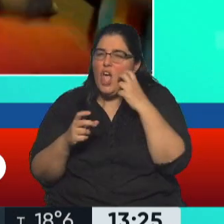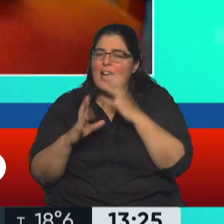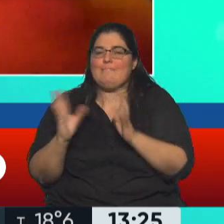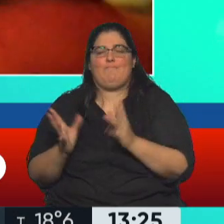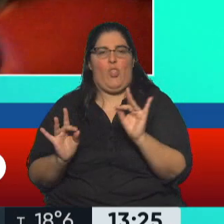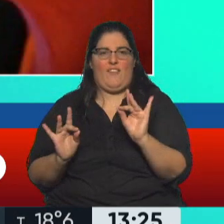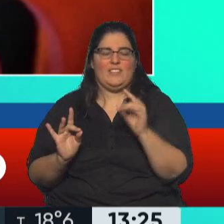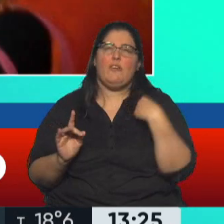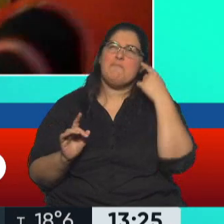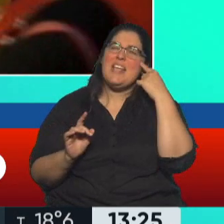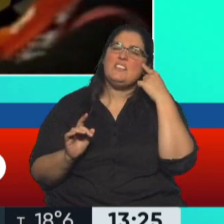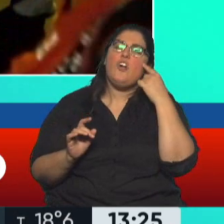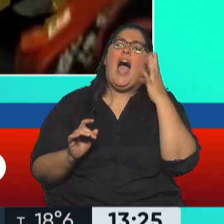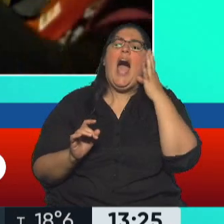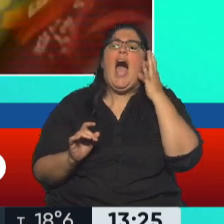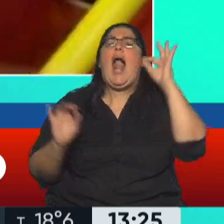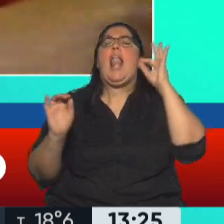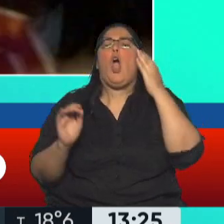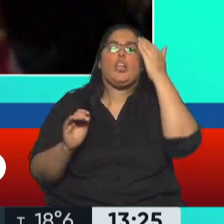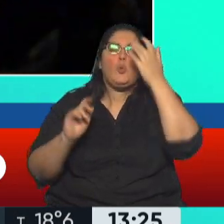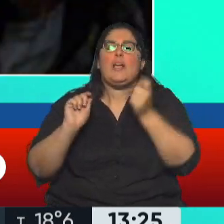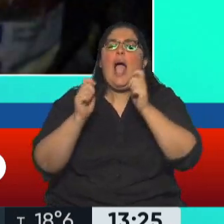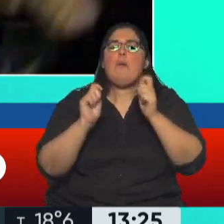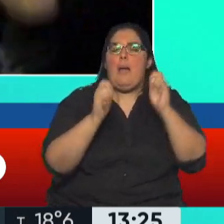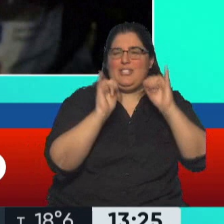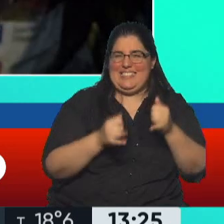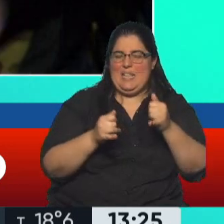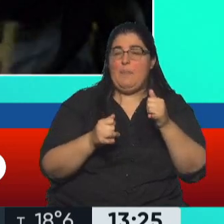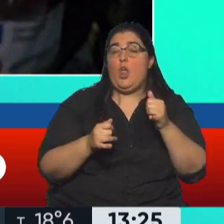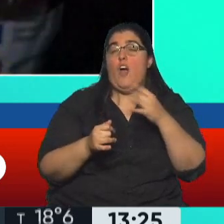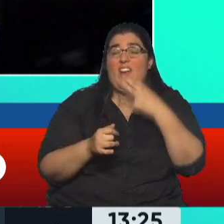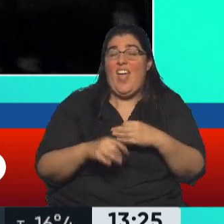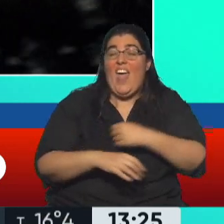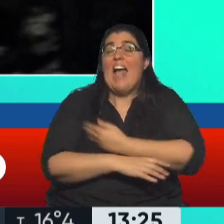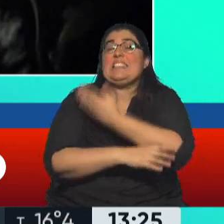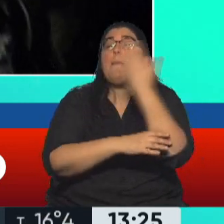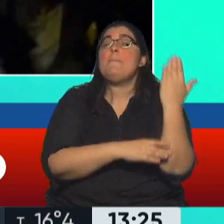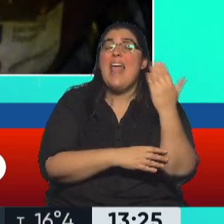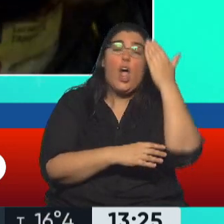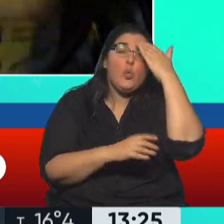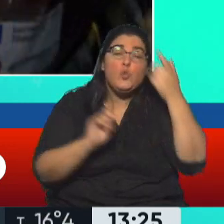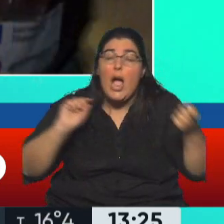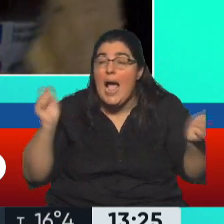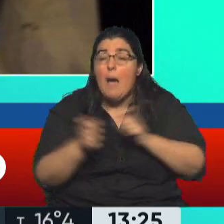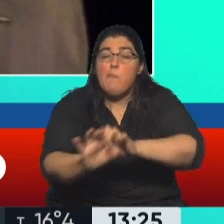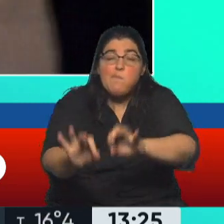va a avanzar hacia cambios parciales de la Constitución, pero sin ir a una asamblea constituyente, que es lo que están